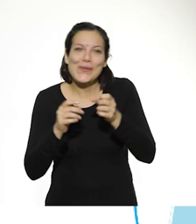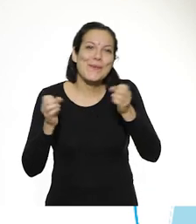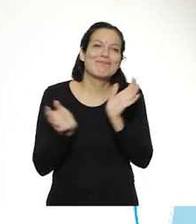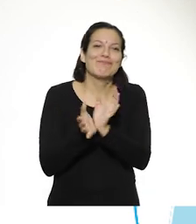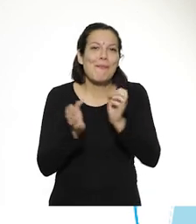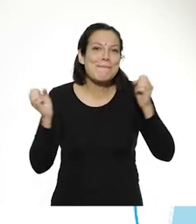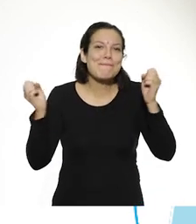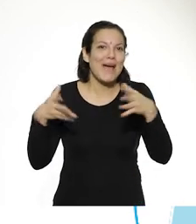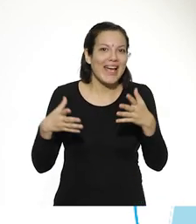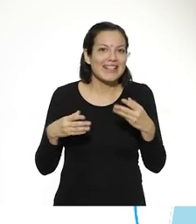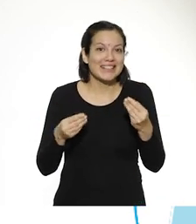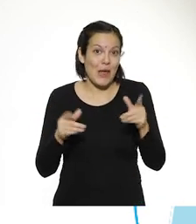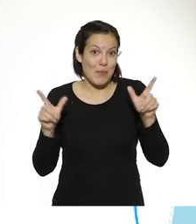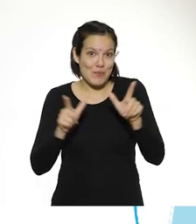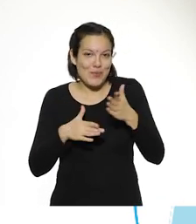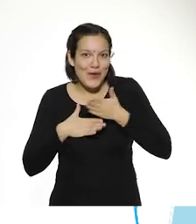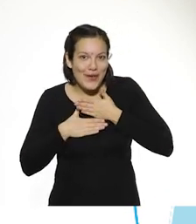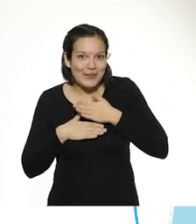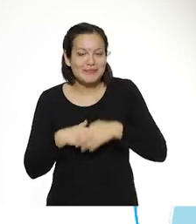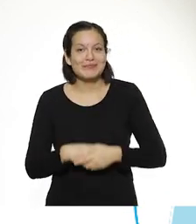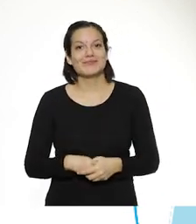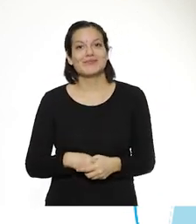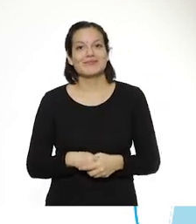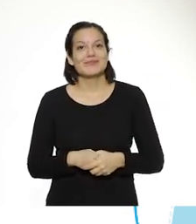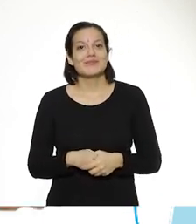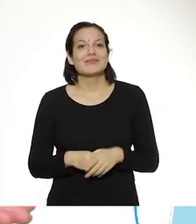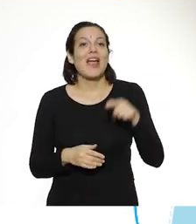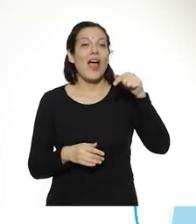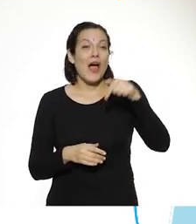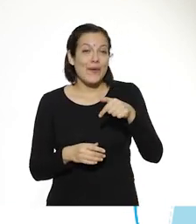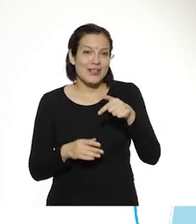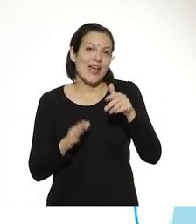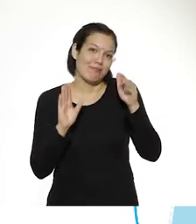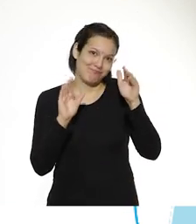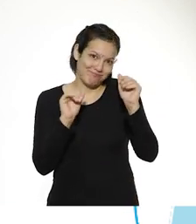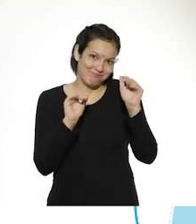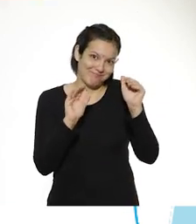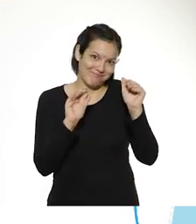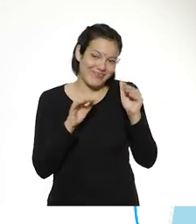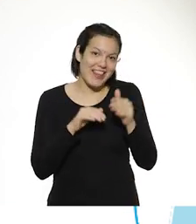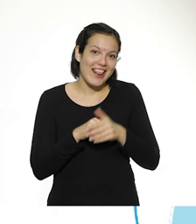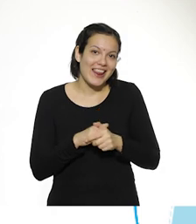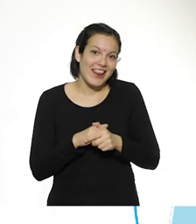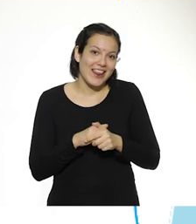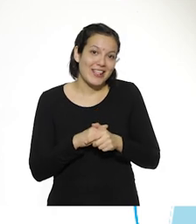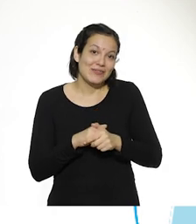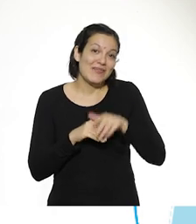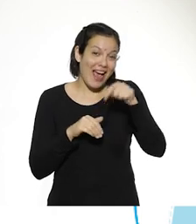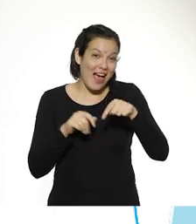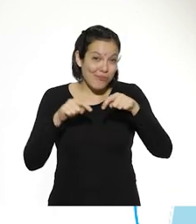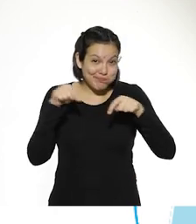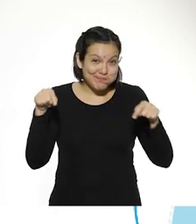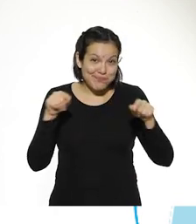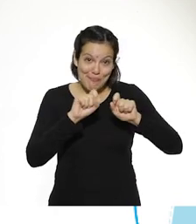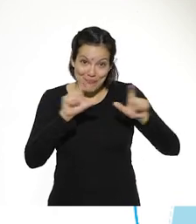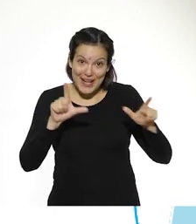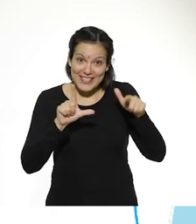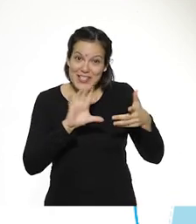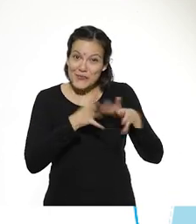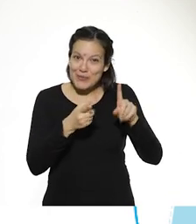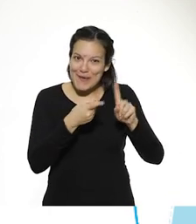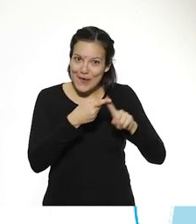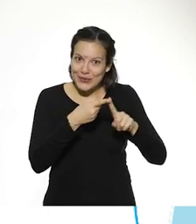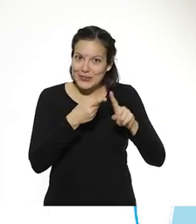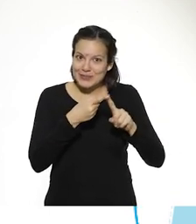mágica de lo que fue nuestro programa. Y ahora ya nos vamos despidiendo, les dejamos acá en pantalla nuestras vías